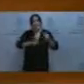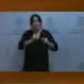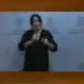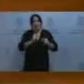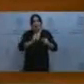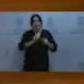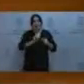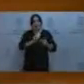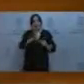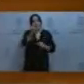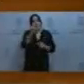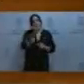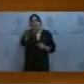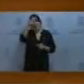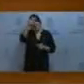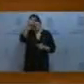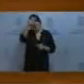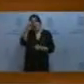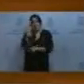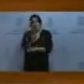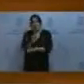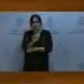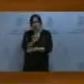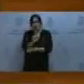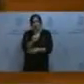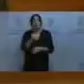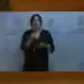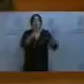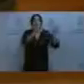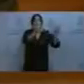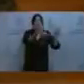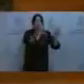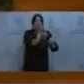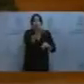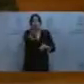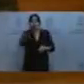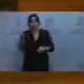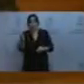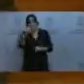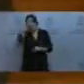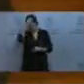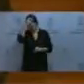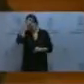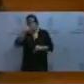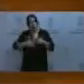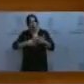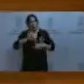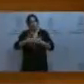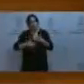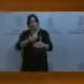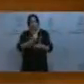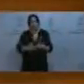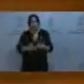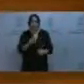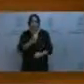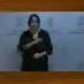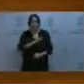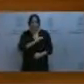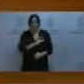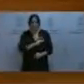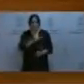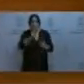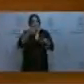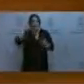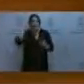enfermo de Parkinson y en 1 de cada 10 la enfermedad está en fase muy avanzada. Los expertos hablan de